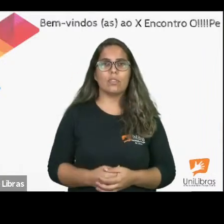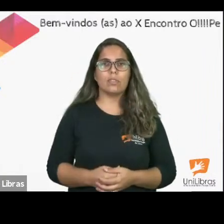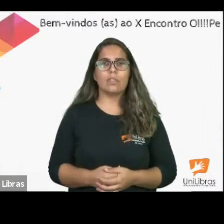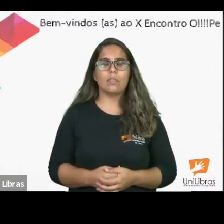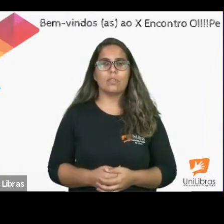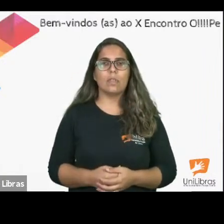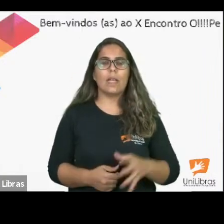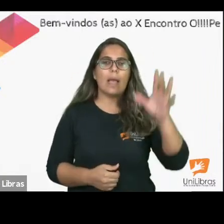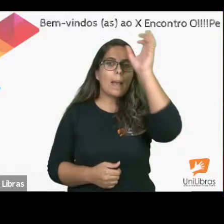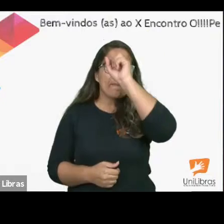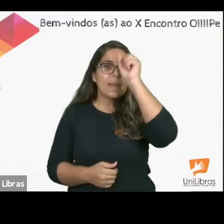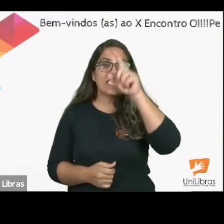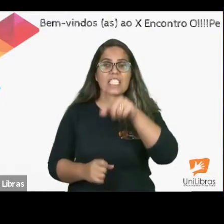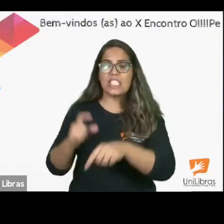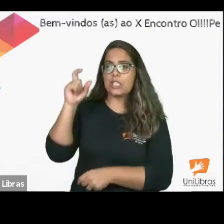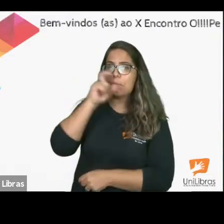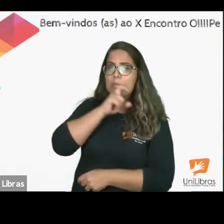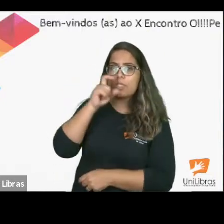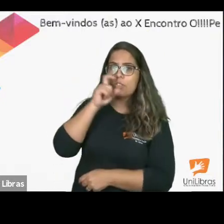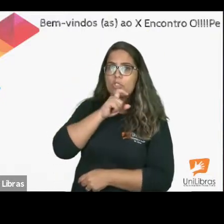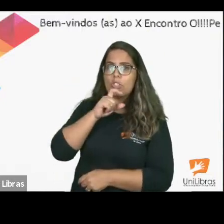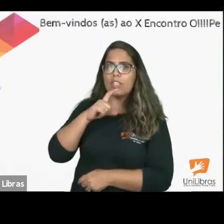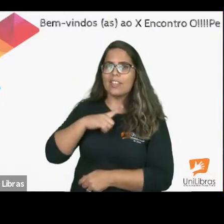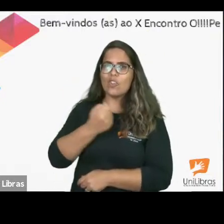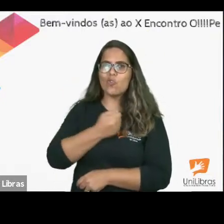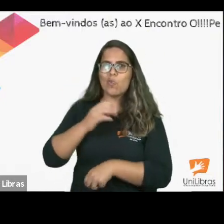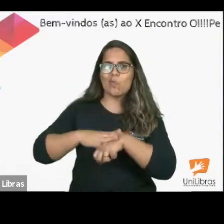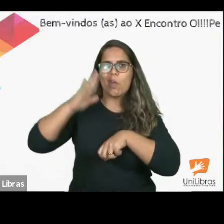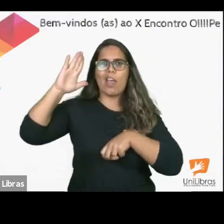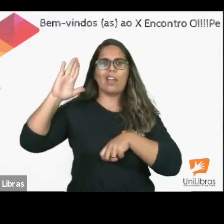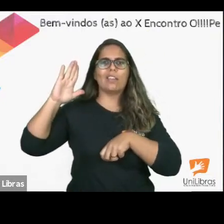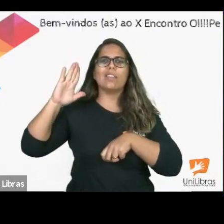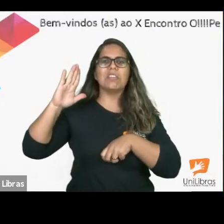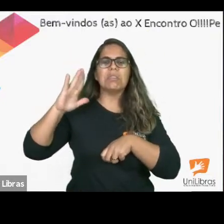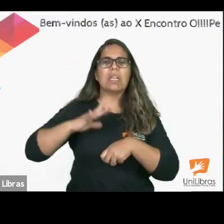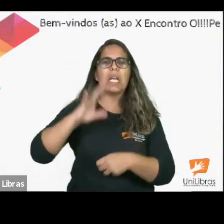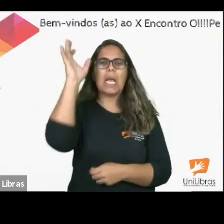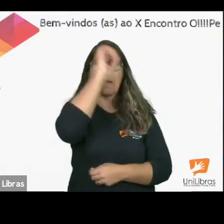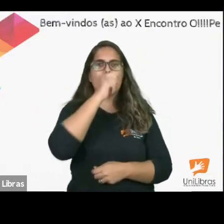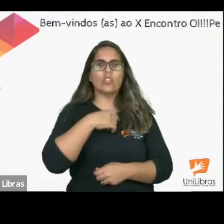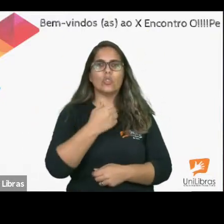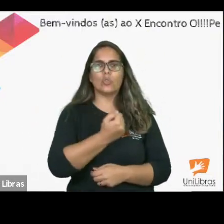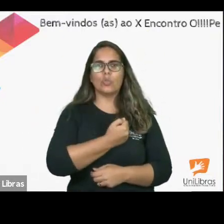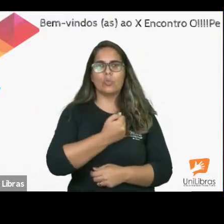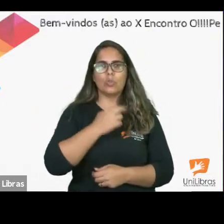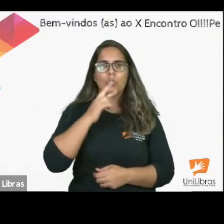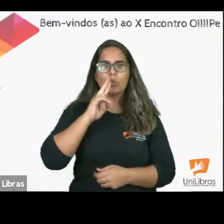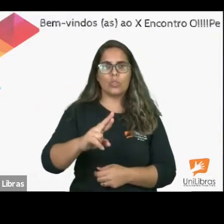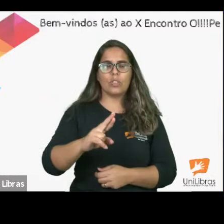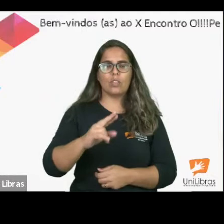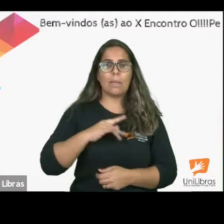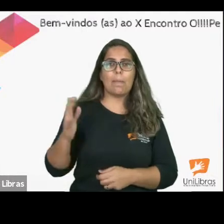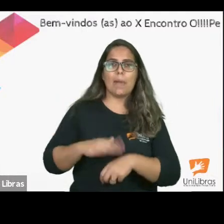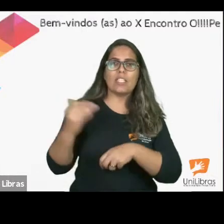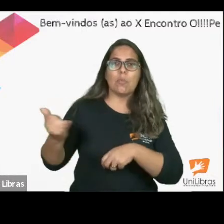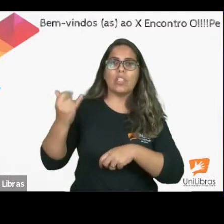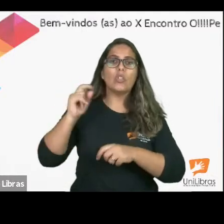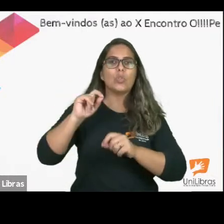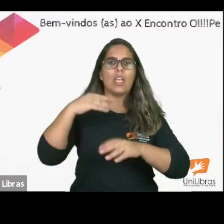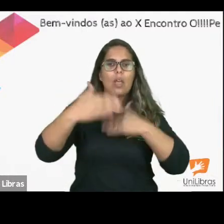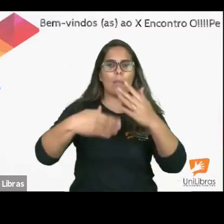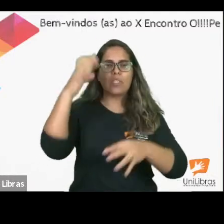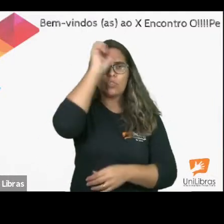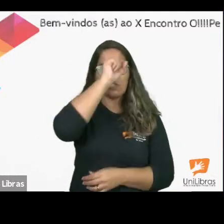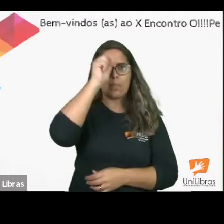Aprende que si miente, obtiene un mejor resultado. Aprende que el resultado es más importante que el proceso,